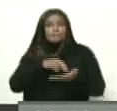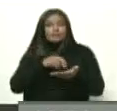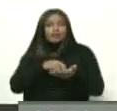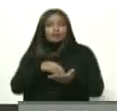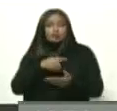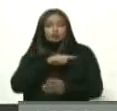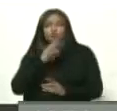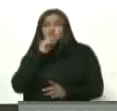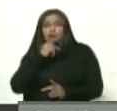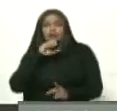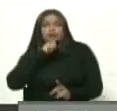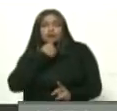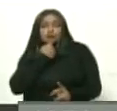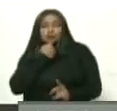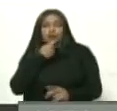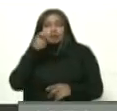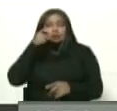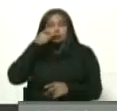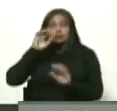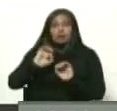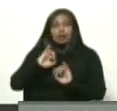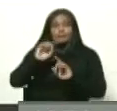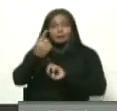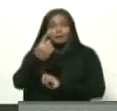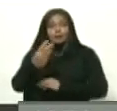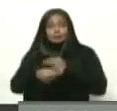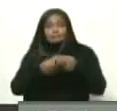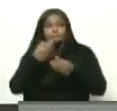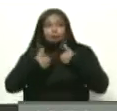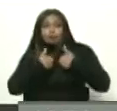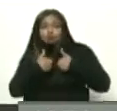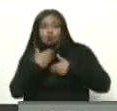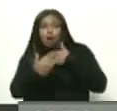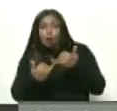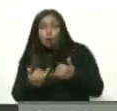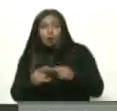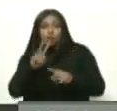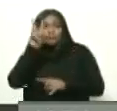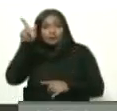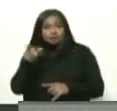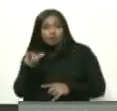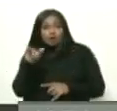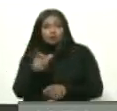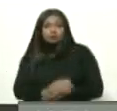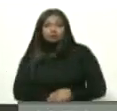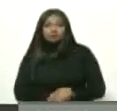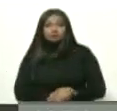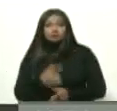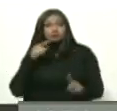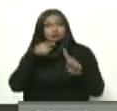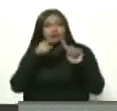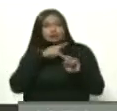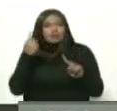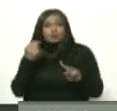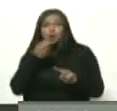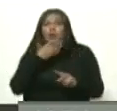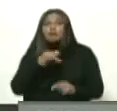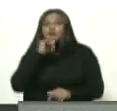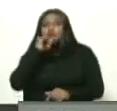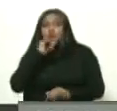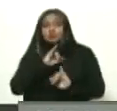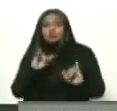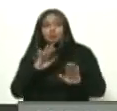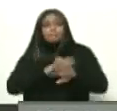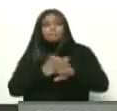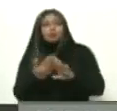Y para nadie es un secreto que el tema de la seguridad es una de las principales preocupaciones de los venezolanos. En este sentido, le tenemos una buena noticia, ya que